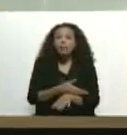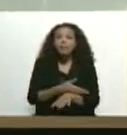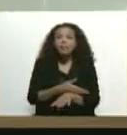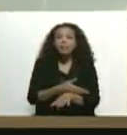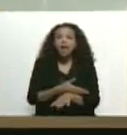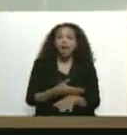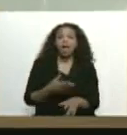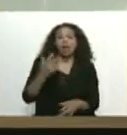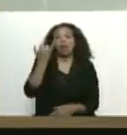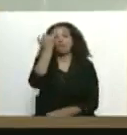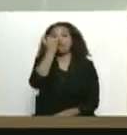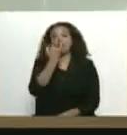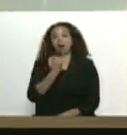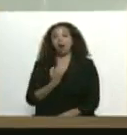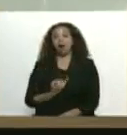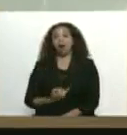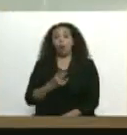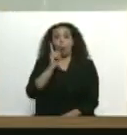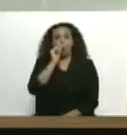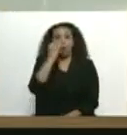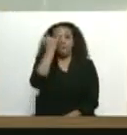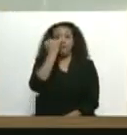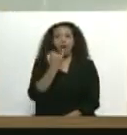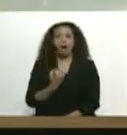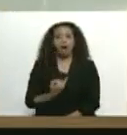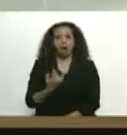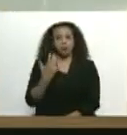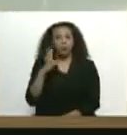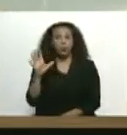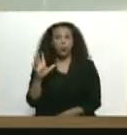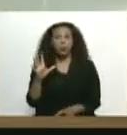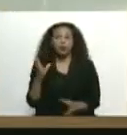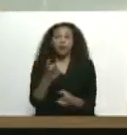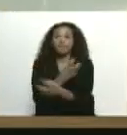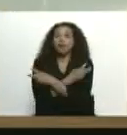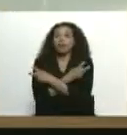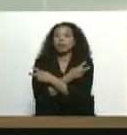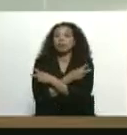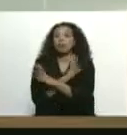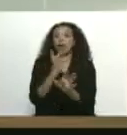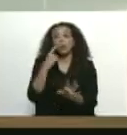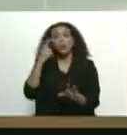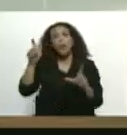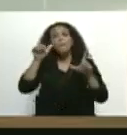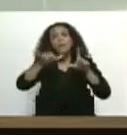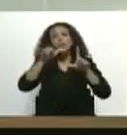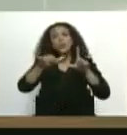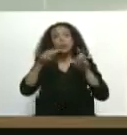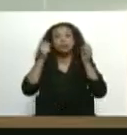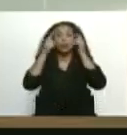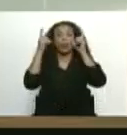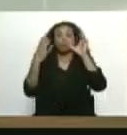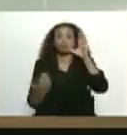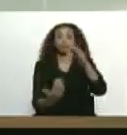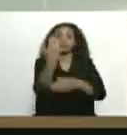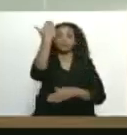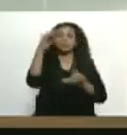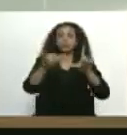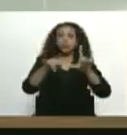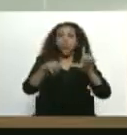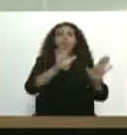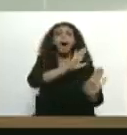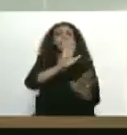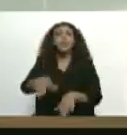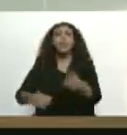¡el flaco! Entonces por eso yo le puse el fantasma, porque uno estaba viendo un video y de repente salía el flaco, apoya